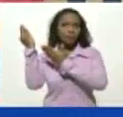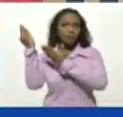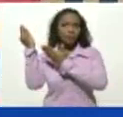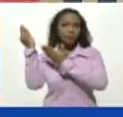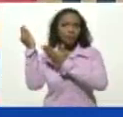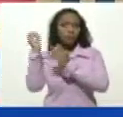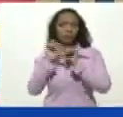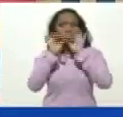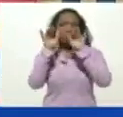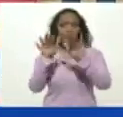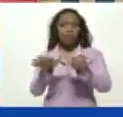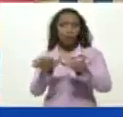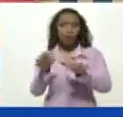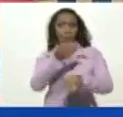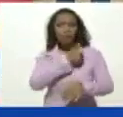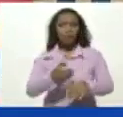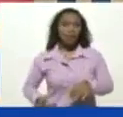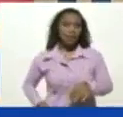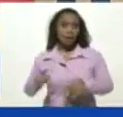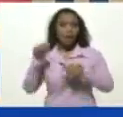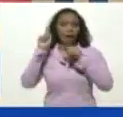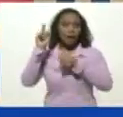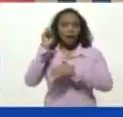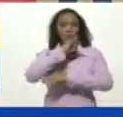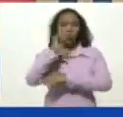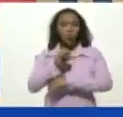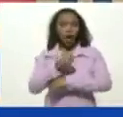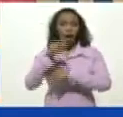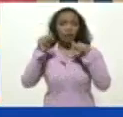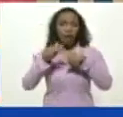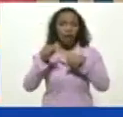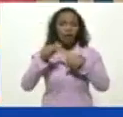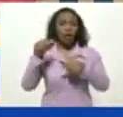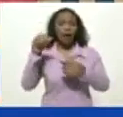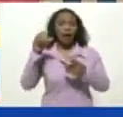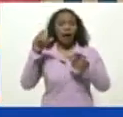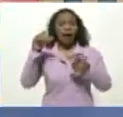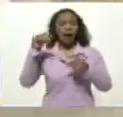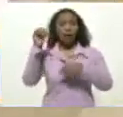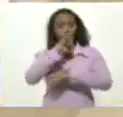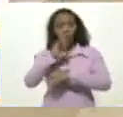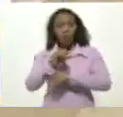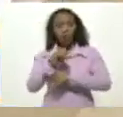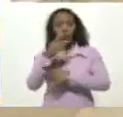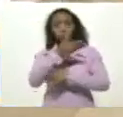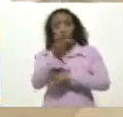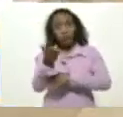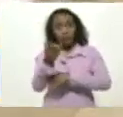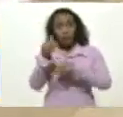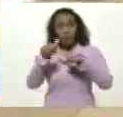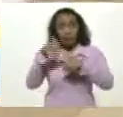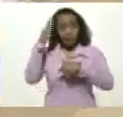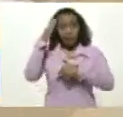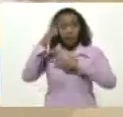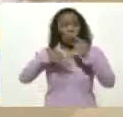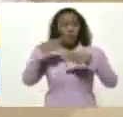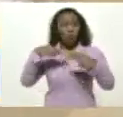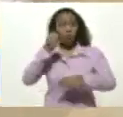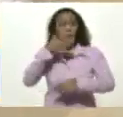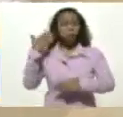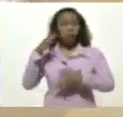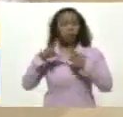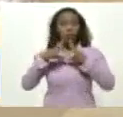Bendiciones, hermano presidente, desde el Zulia. Bueno, aquí en Cabima, la Cabima revolucionaria que usted muy bien conoce. Muy orgulloso, presidente, aquí